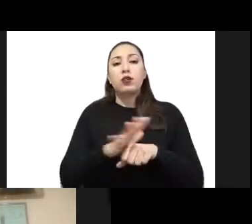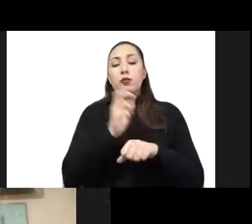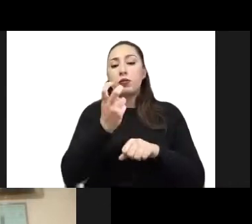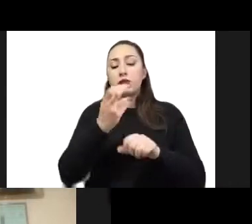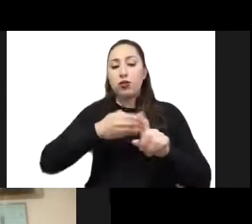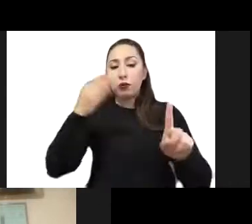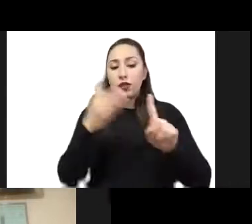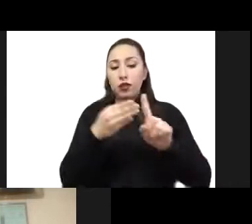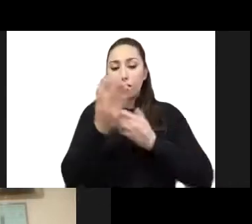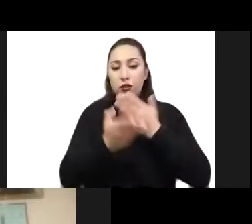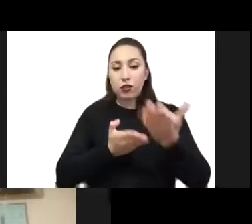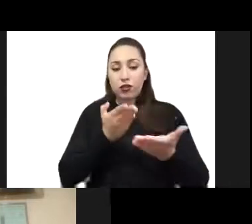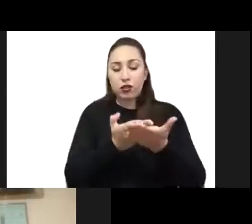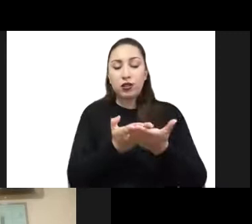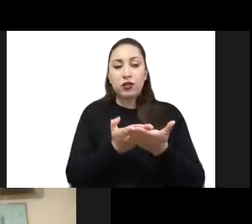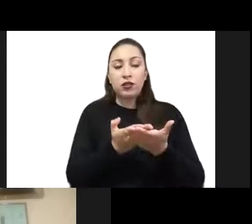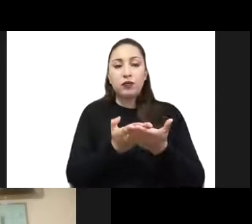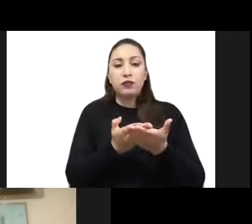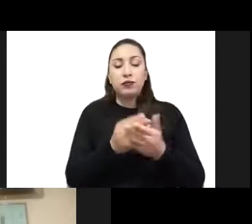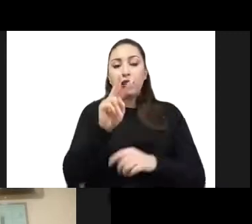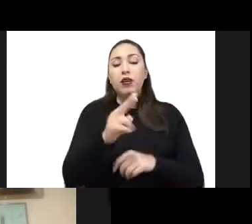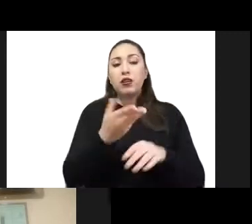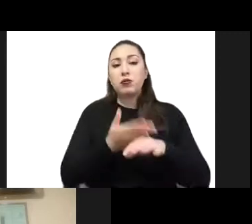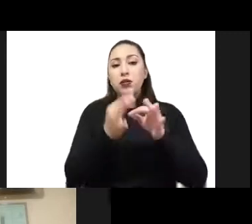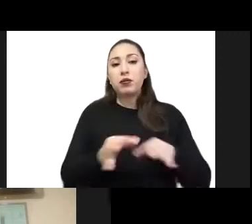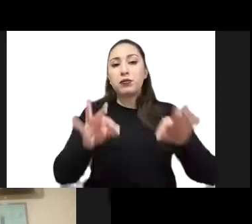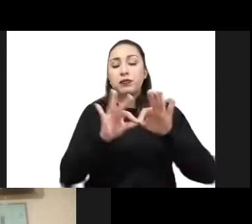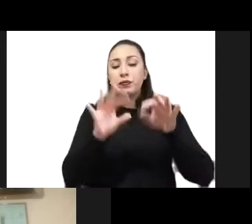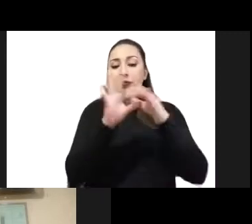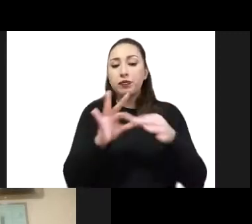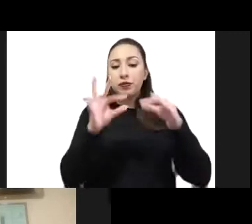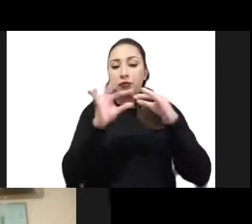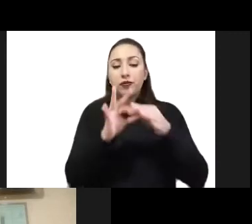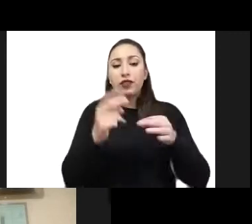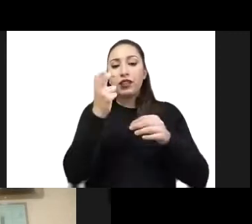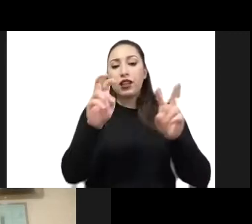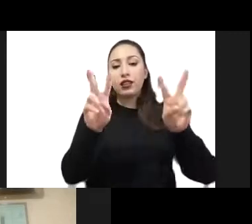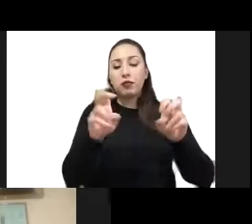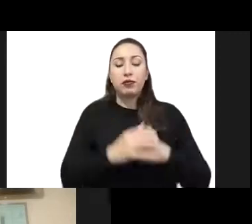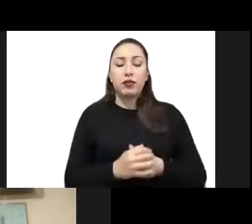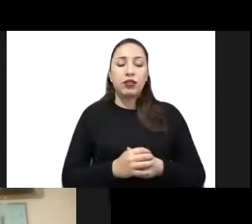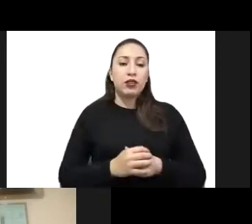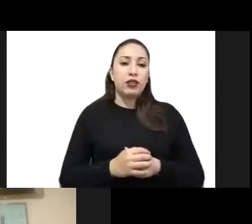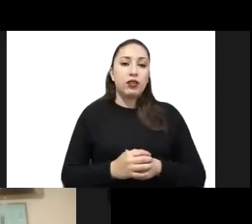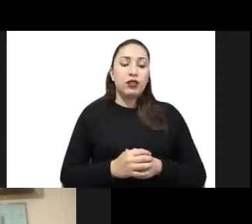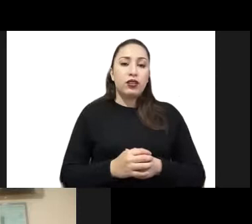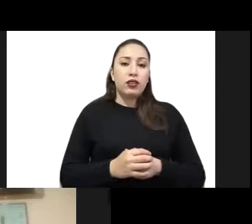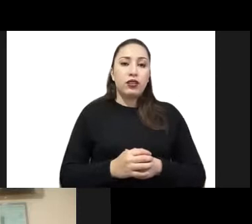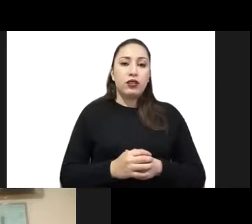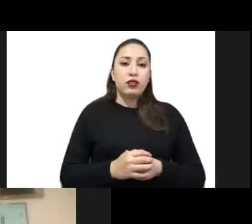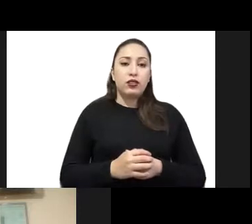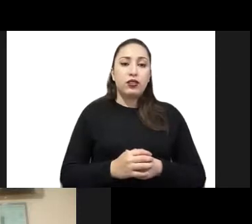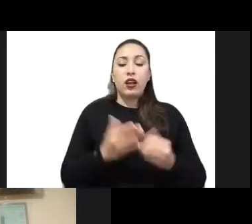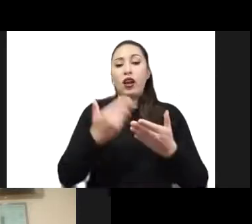proposición con punto de acuerdo es necesario enfatizar este punto. Por lo anteriormente expuesto y